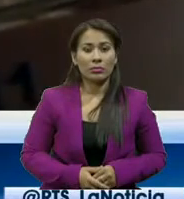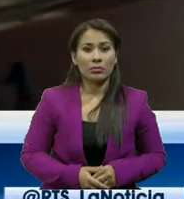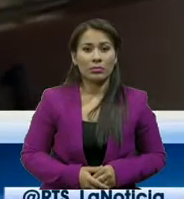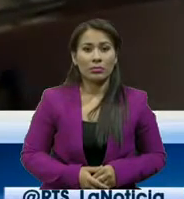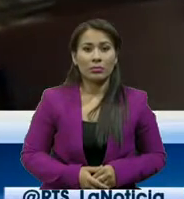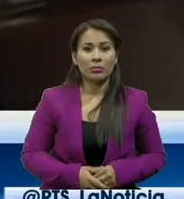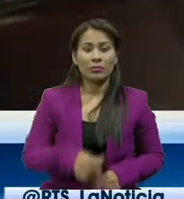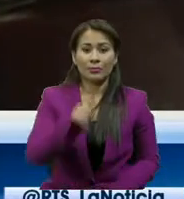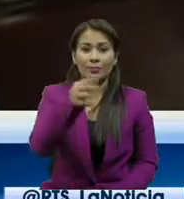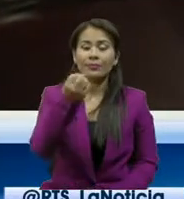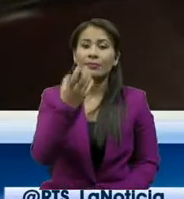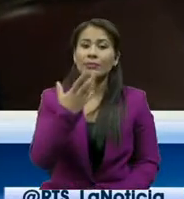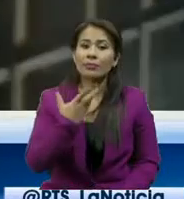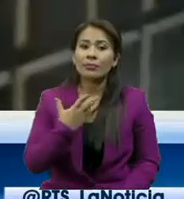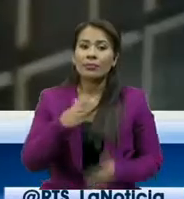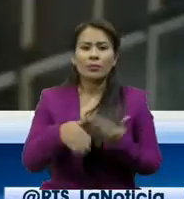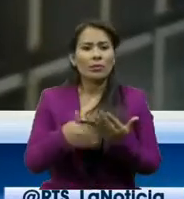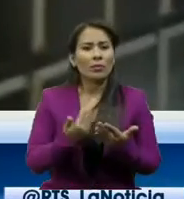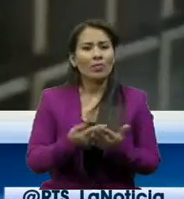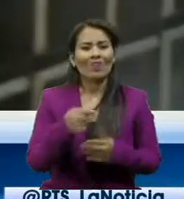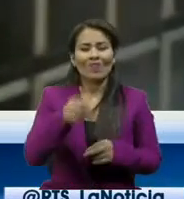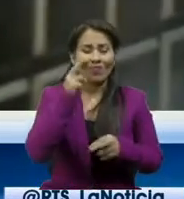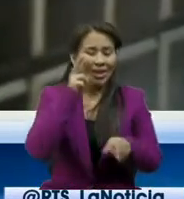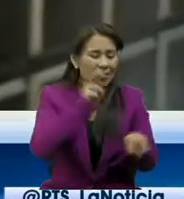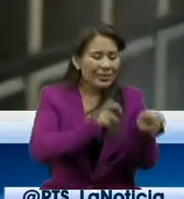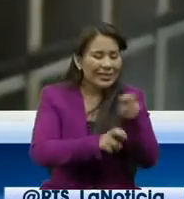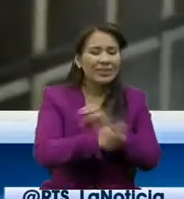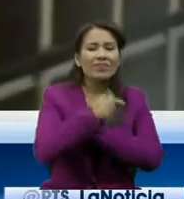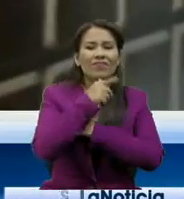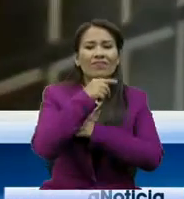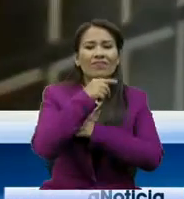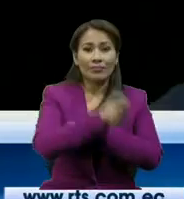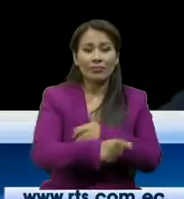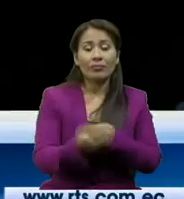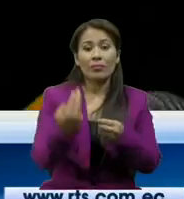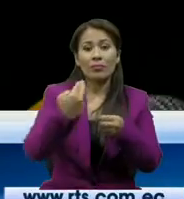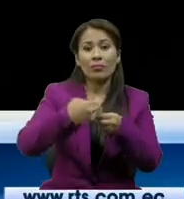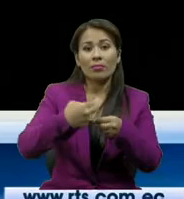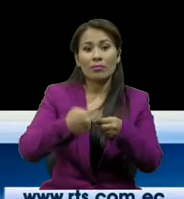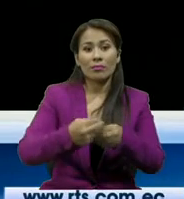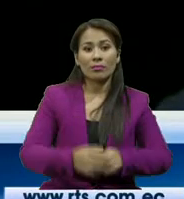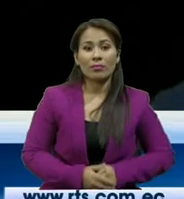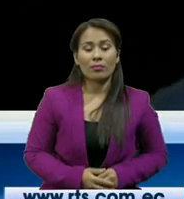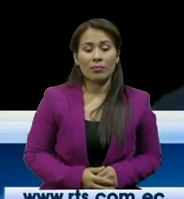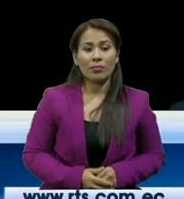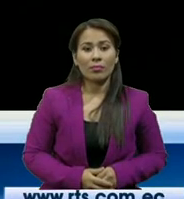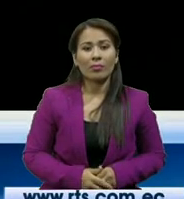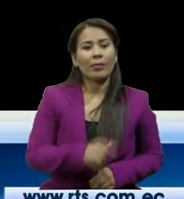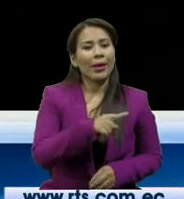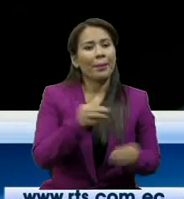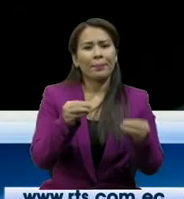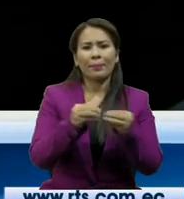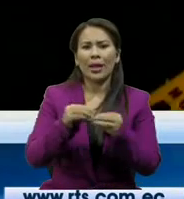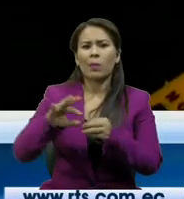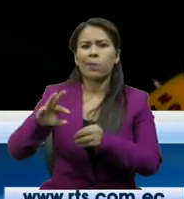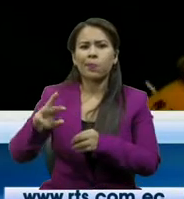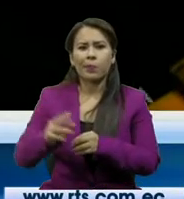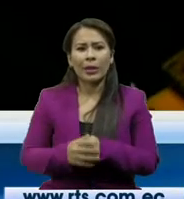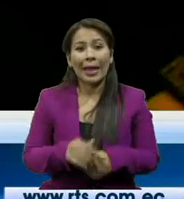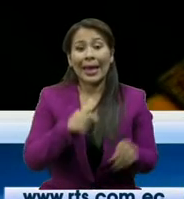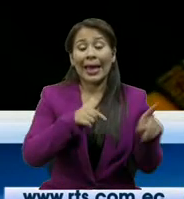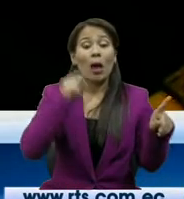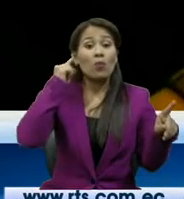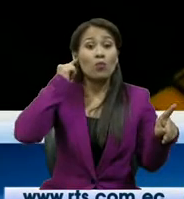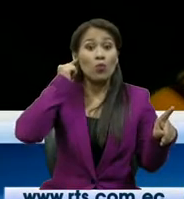Entonces, en la etapa investigativa se logró determinar que ella sería parte del hecho delictivo realizado en contra de él. Es